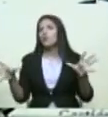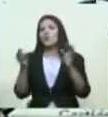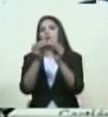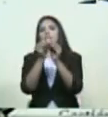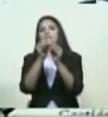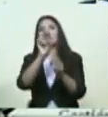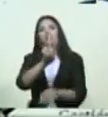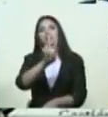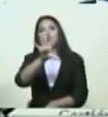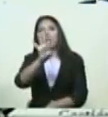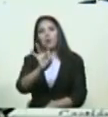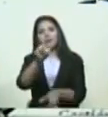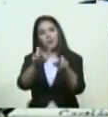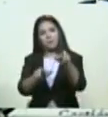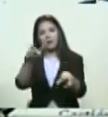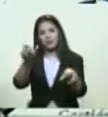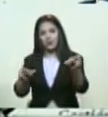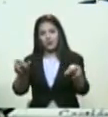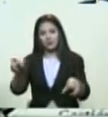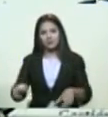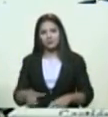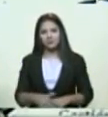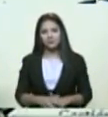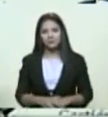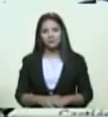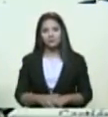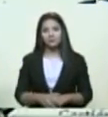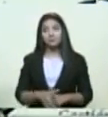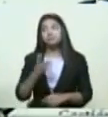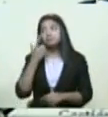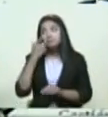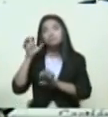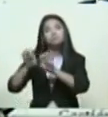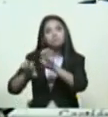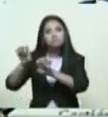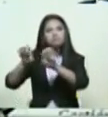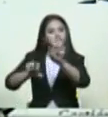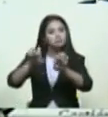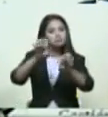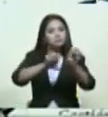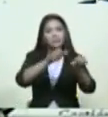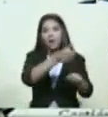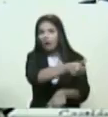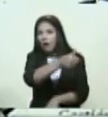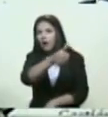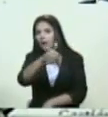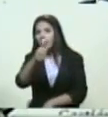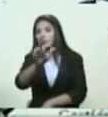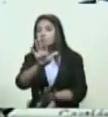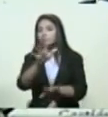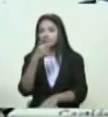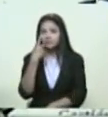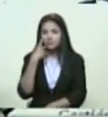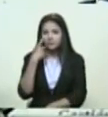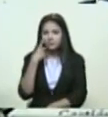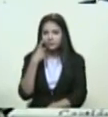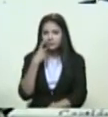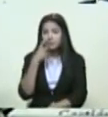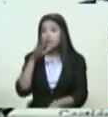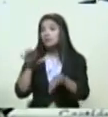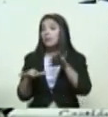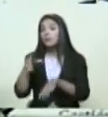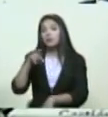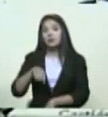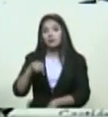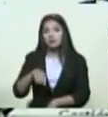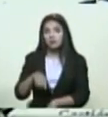llegan a 250. Vamos a revisar la pertinencia, ojo, de la necesidad de que